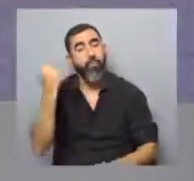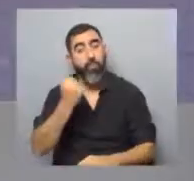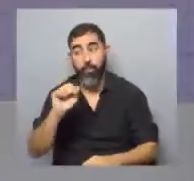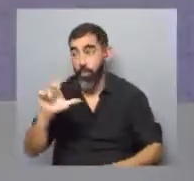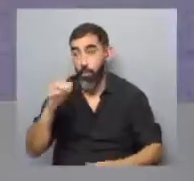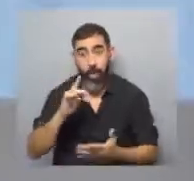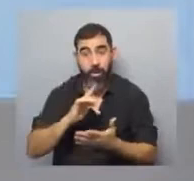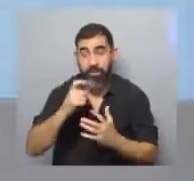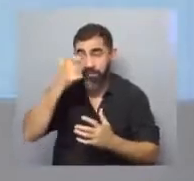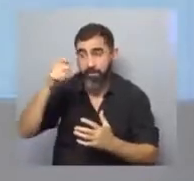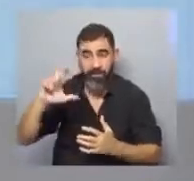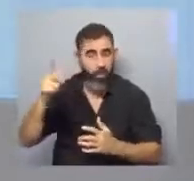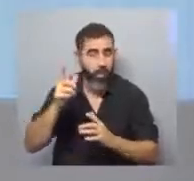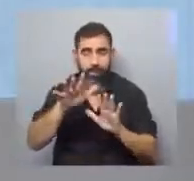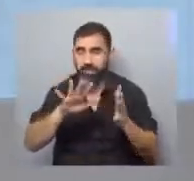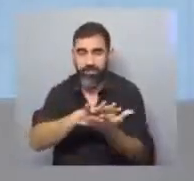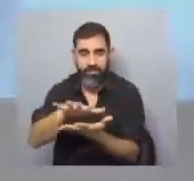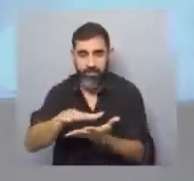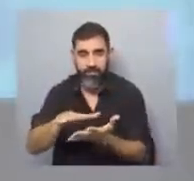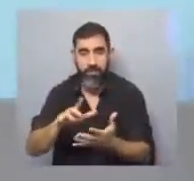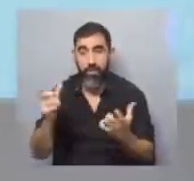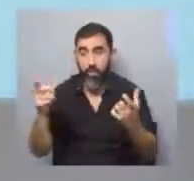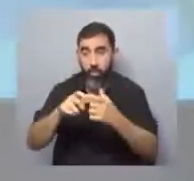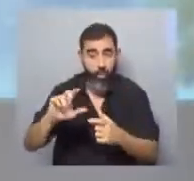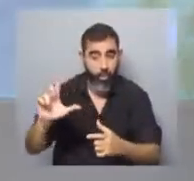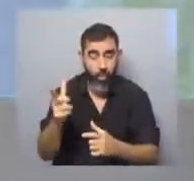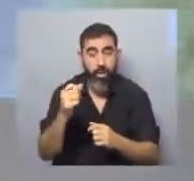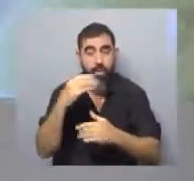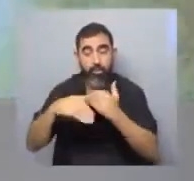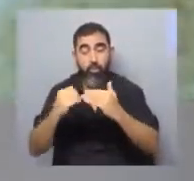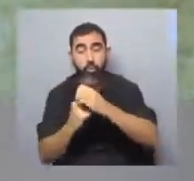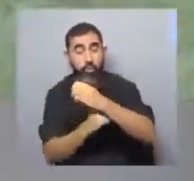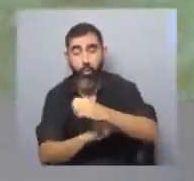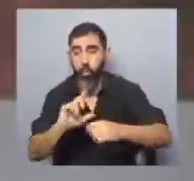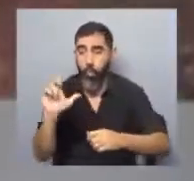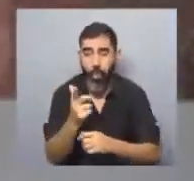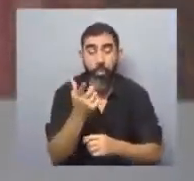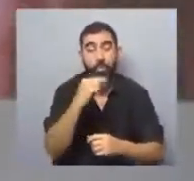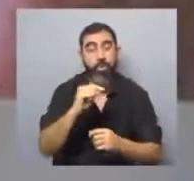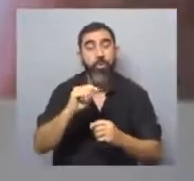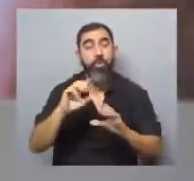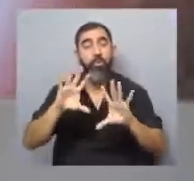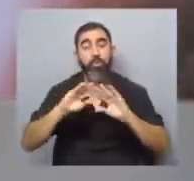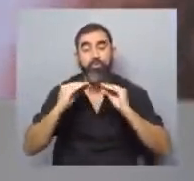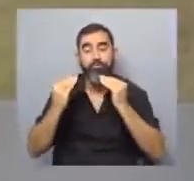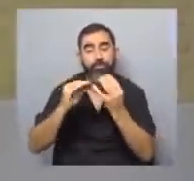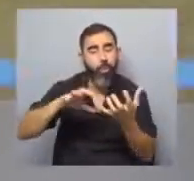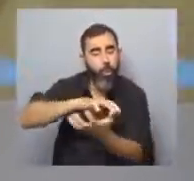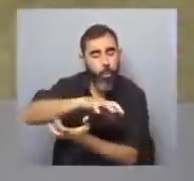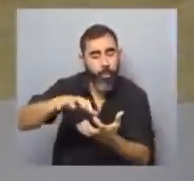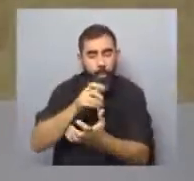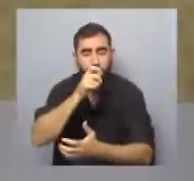ciencia no hay geoparque, sin comunidad no hay geoparque, sin desarrollo sostenible no hay geoparque. Por eso hablé de un concepto complejo.